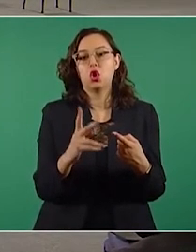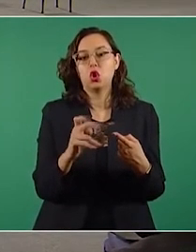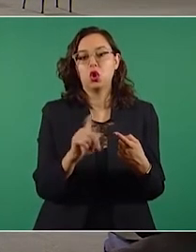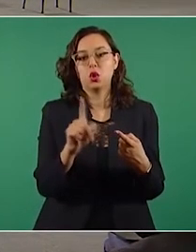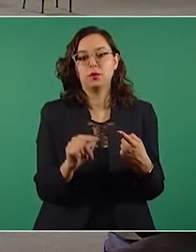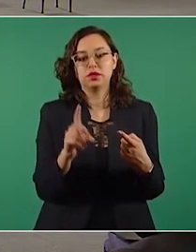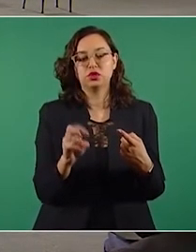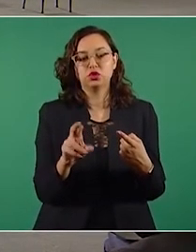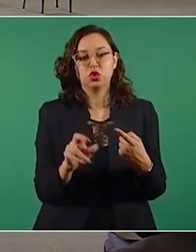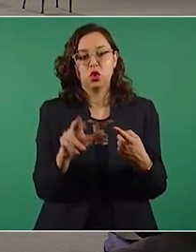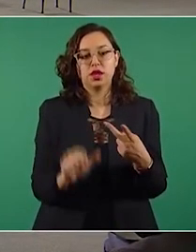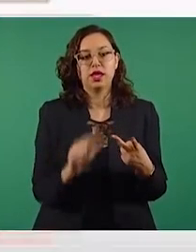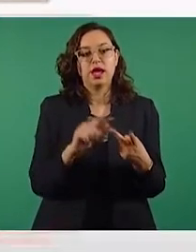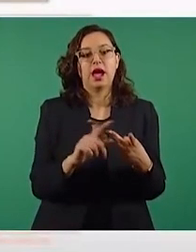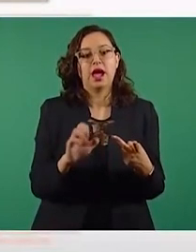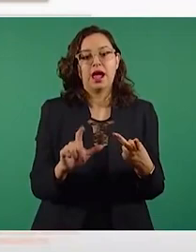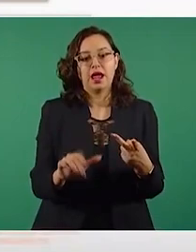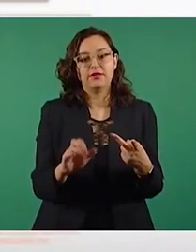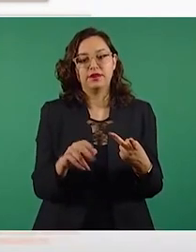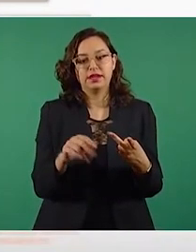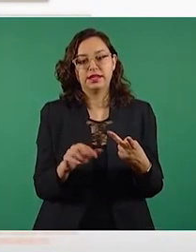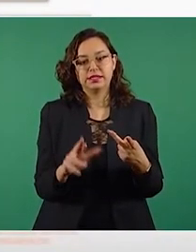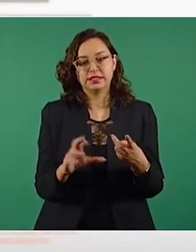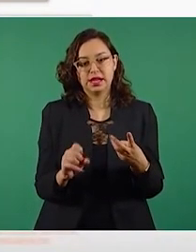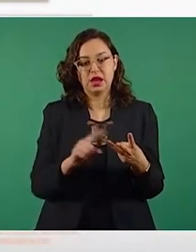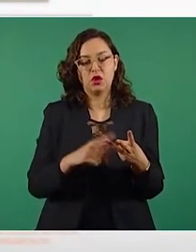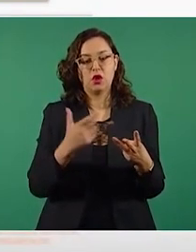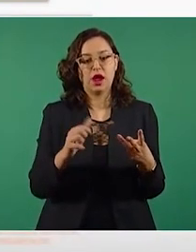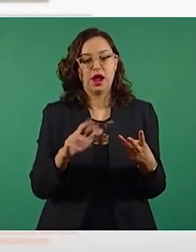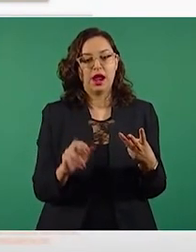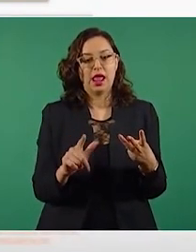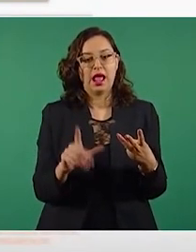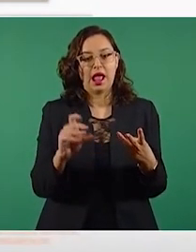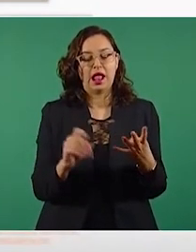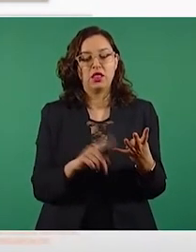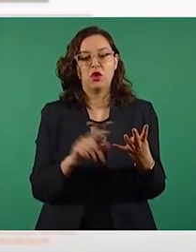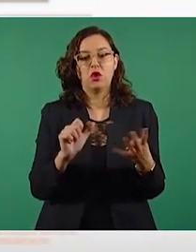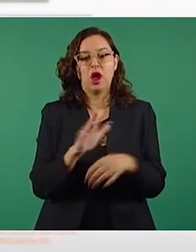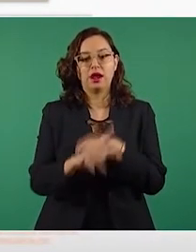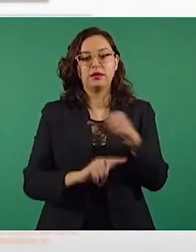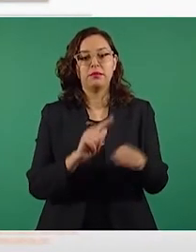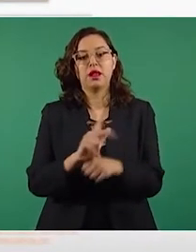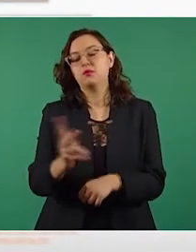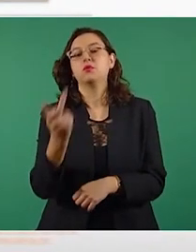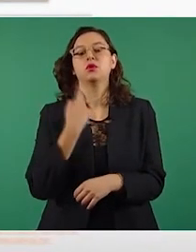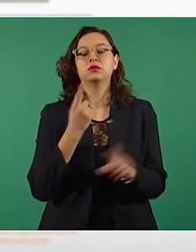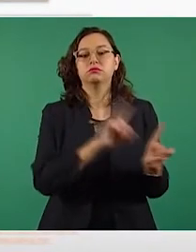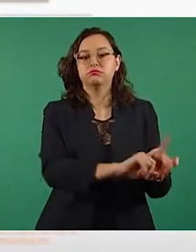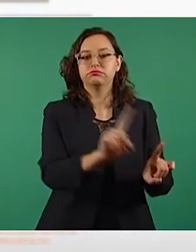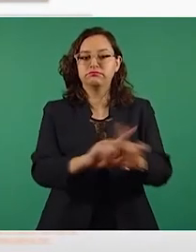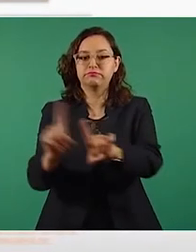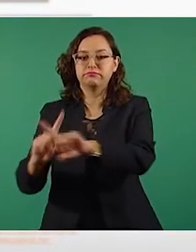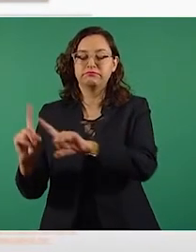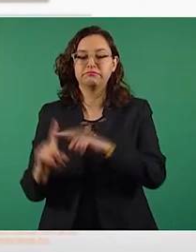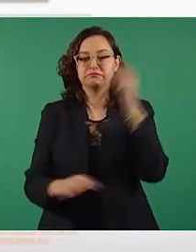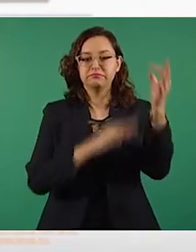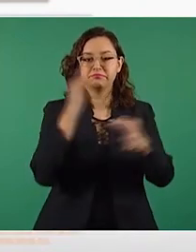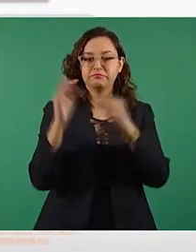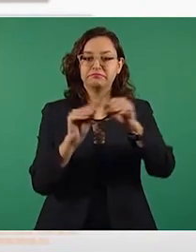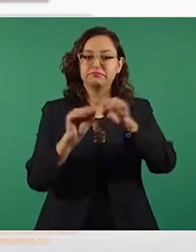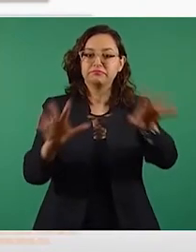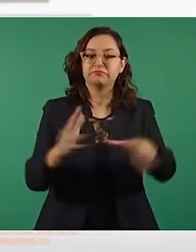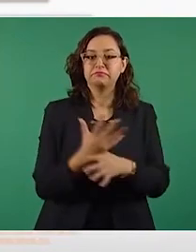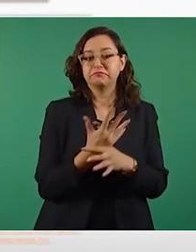Expansión Política, El Financiero, El Heraldo, Animal Político, entre otros. Tomando en cuenta los datos del